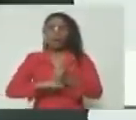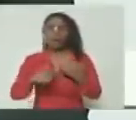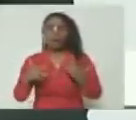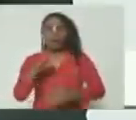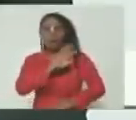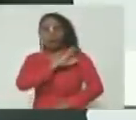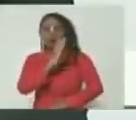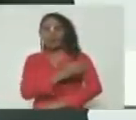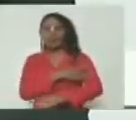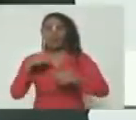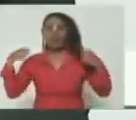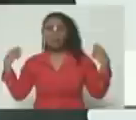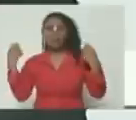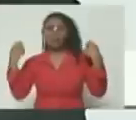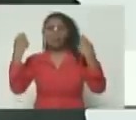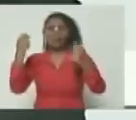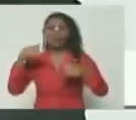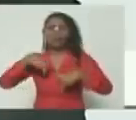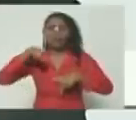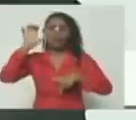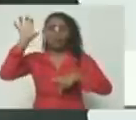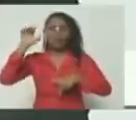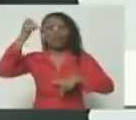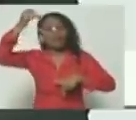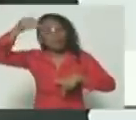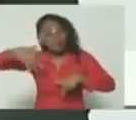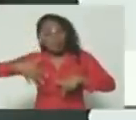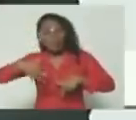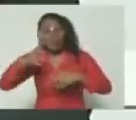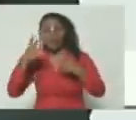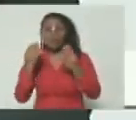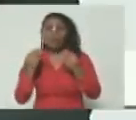fuerzas populares del país. Y que creo que con mucha